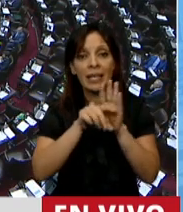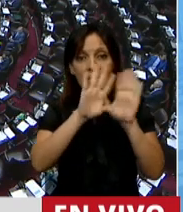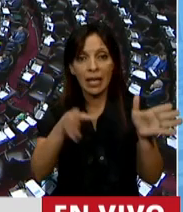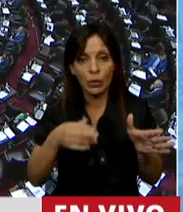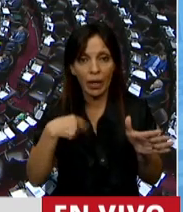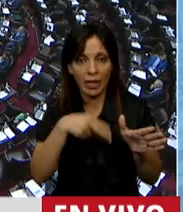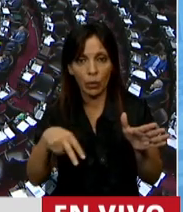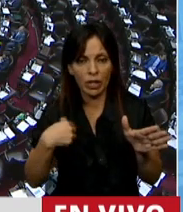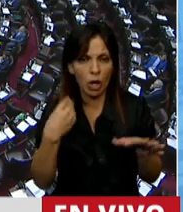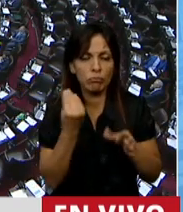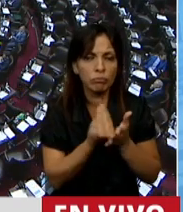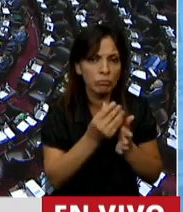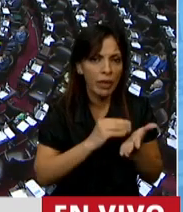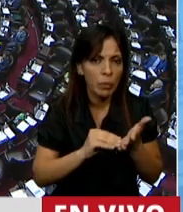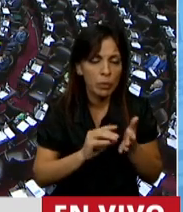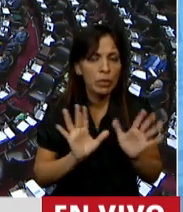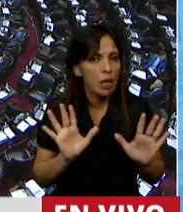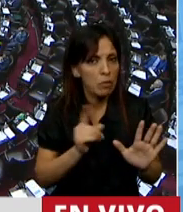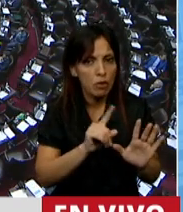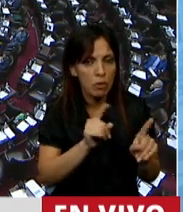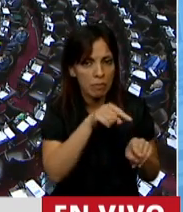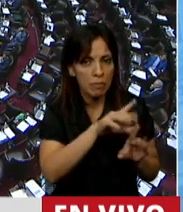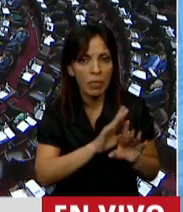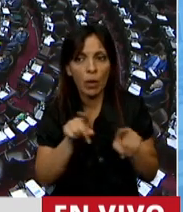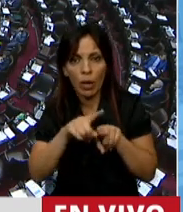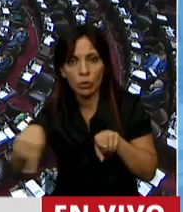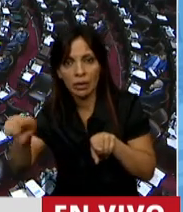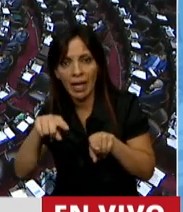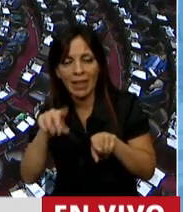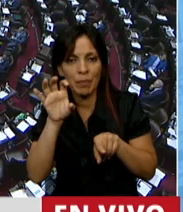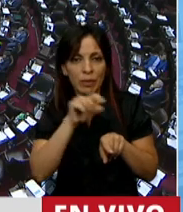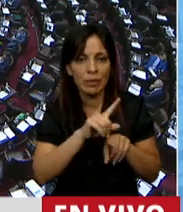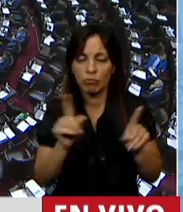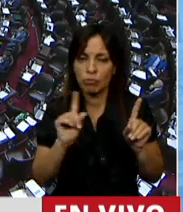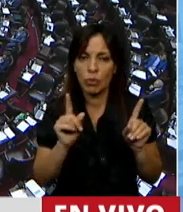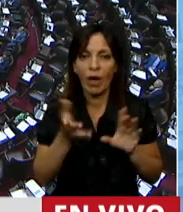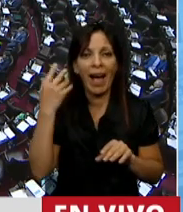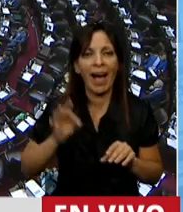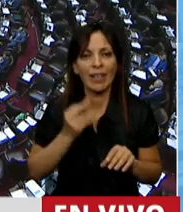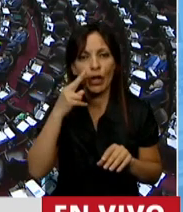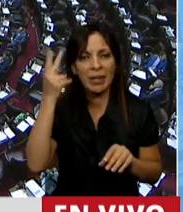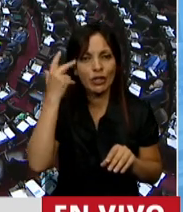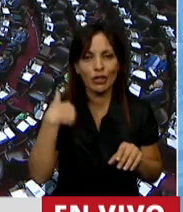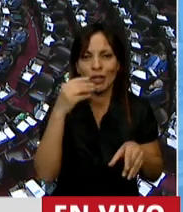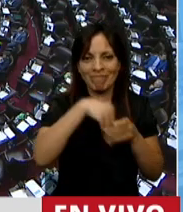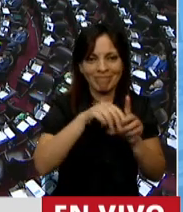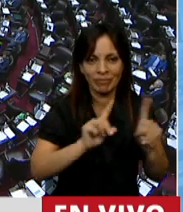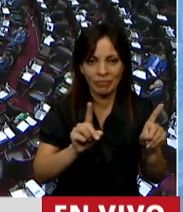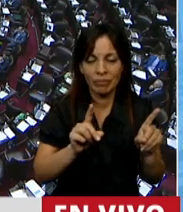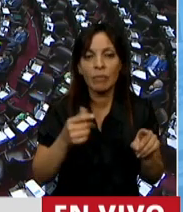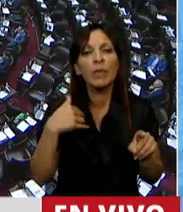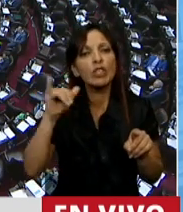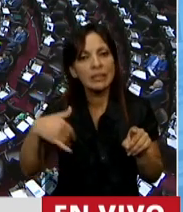fui diputado, como muchos de ustedes y diputadas, que en el 18 participaron del debate, pero sí fui